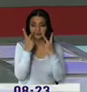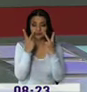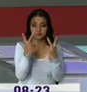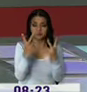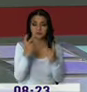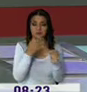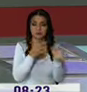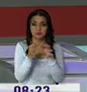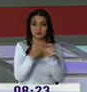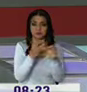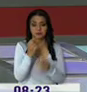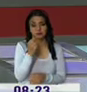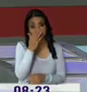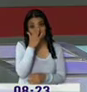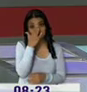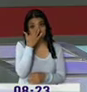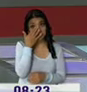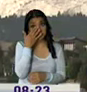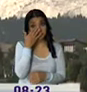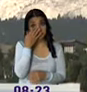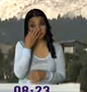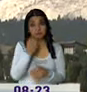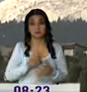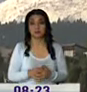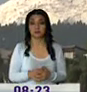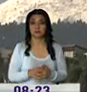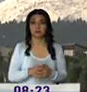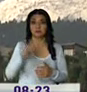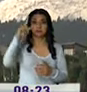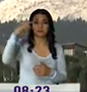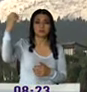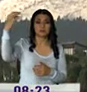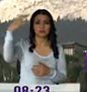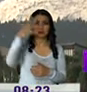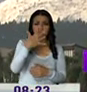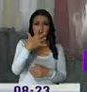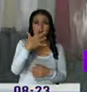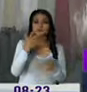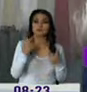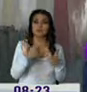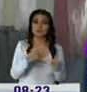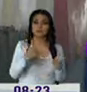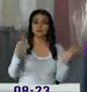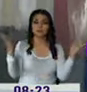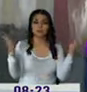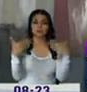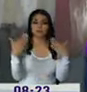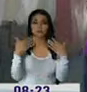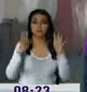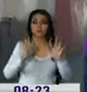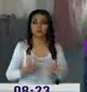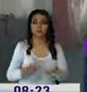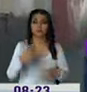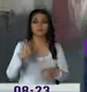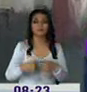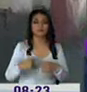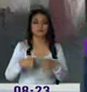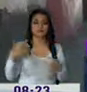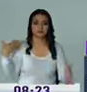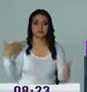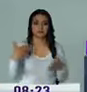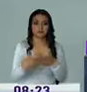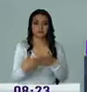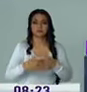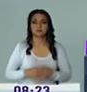de explicación con la gente del INAMI. Días llenos de sol y buen tiempo es lo que se ha registrado en la capital en las últimas